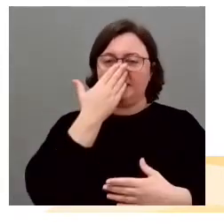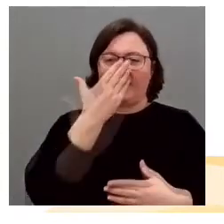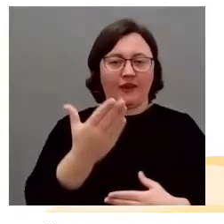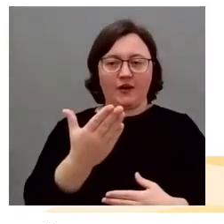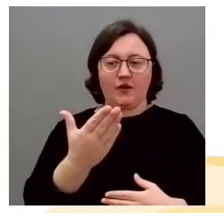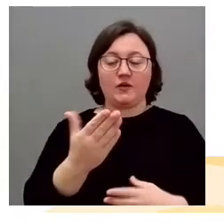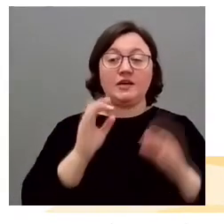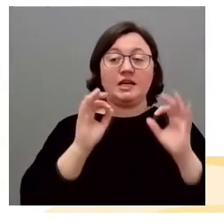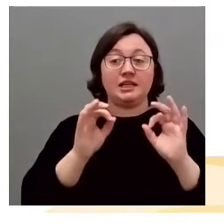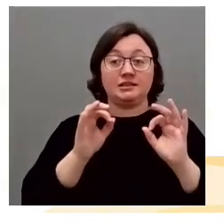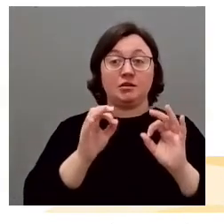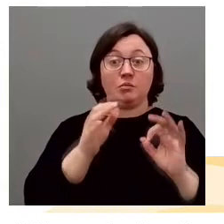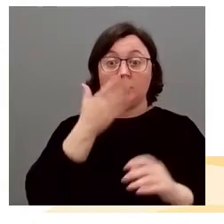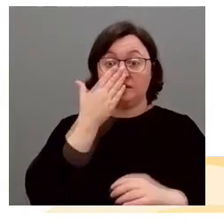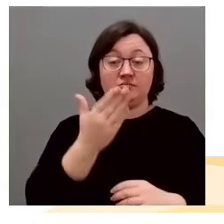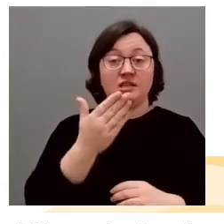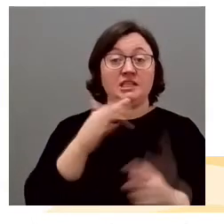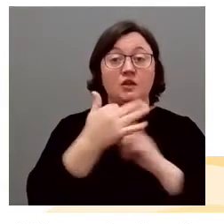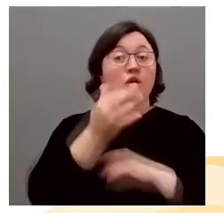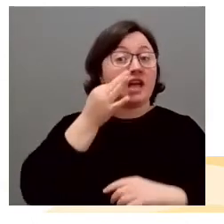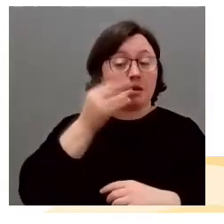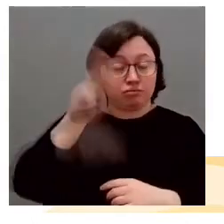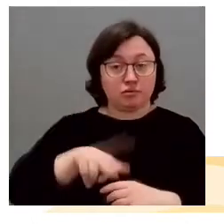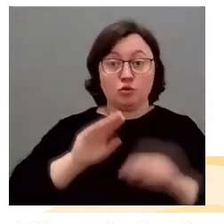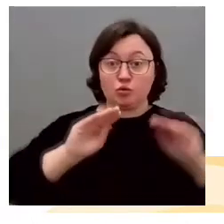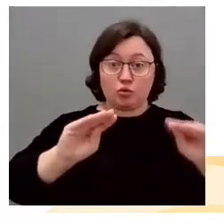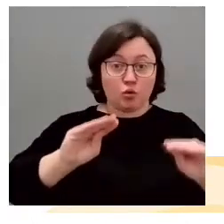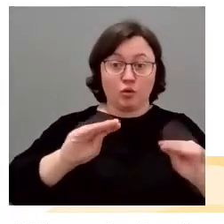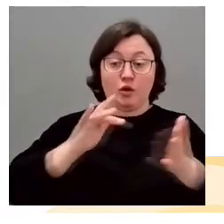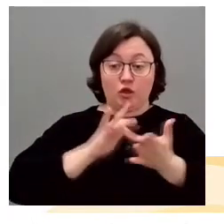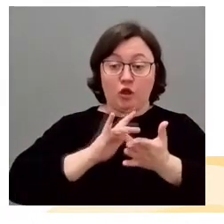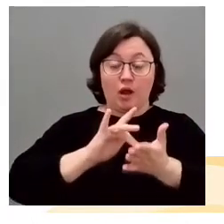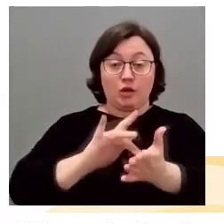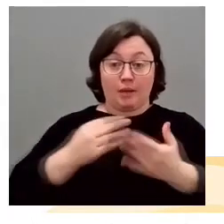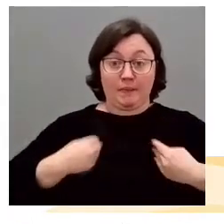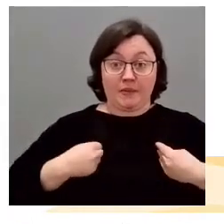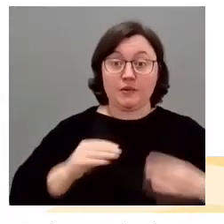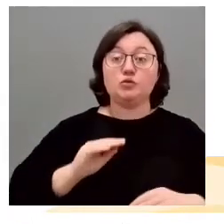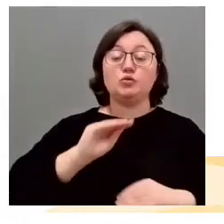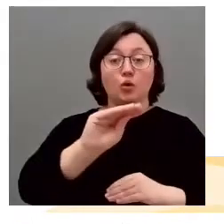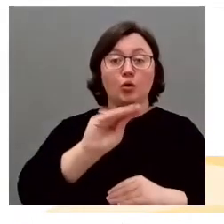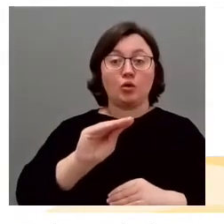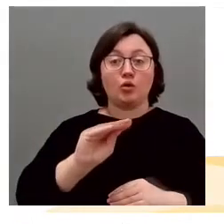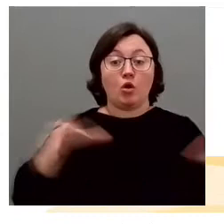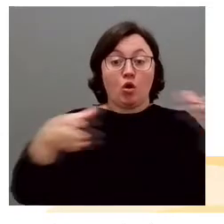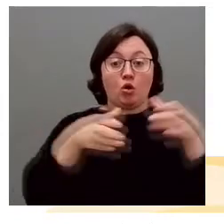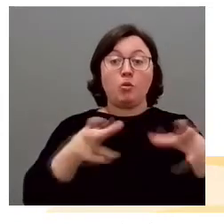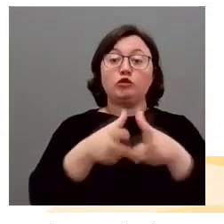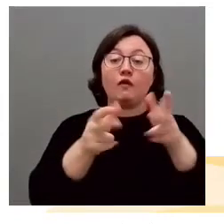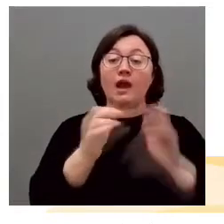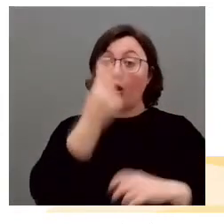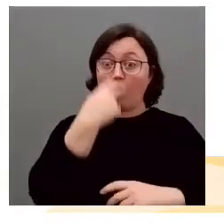y sobre todo porque es la realidad que vives y por todo lo que desde el Grupo Social